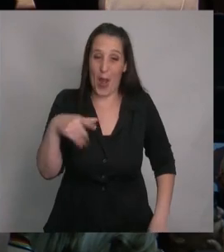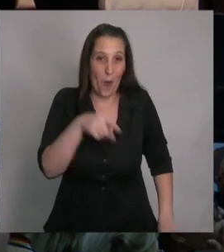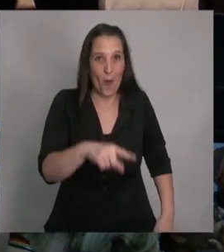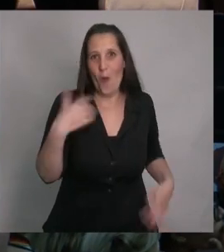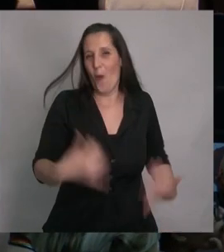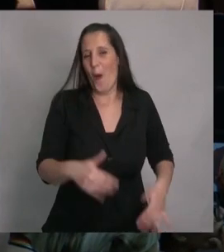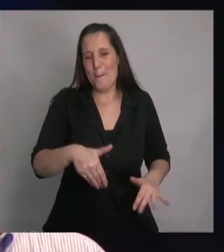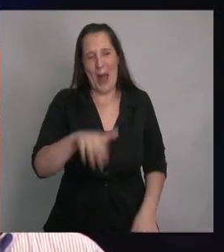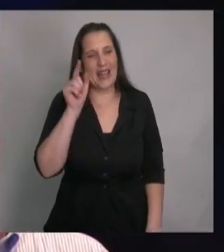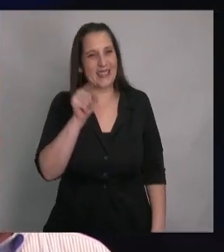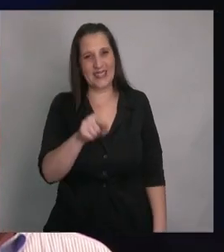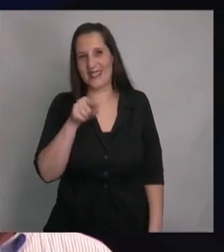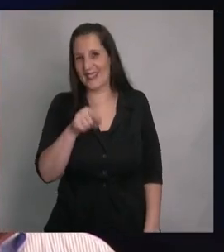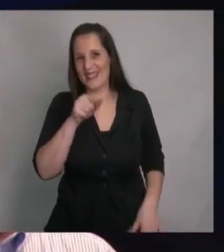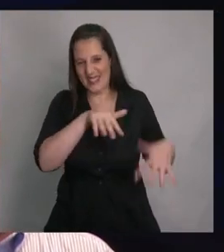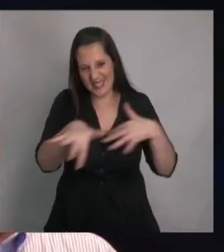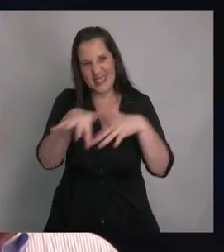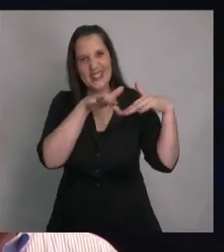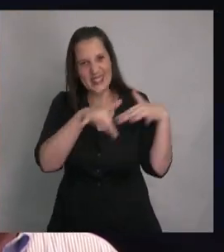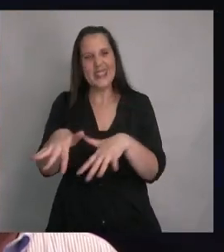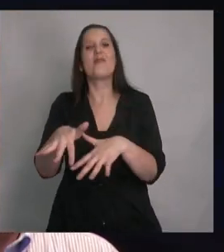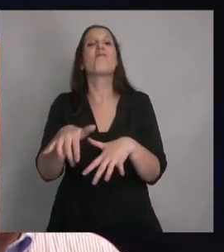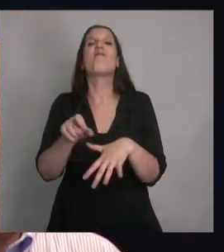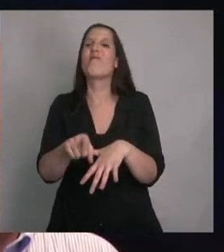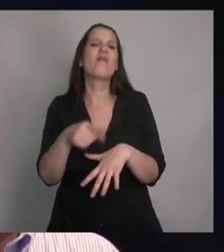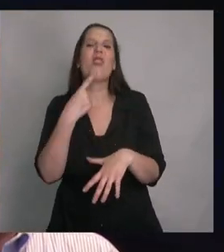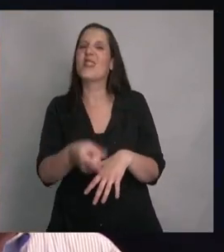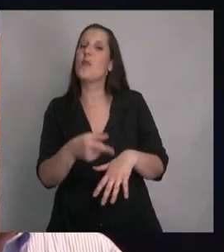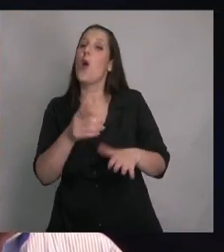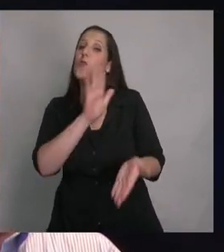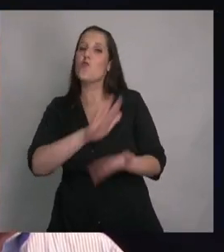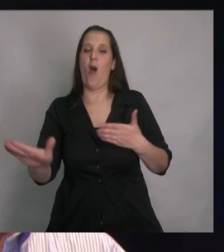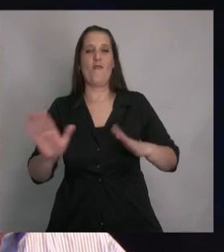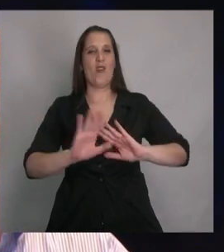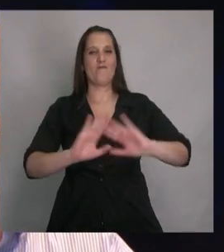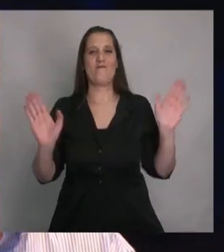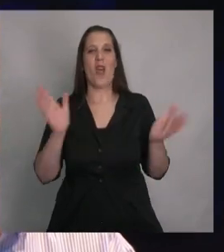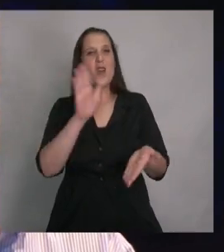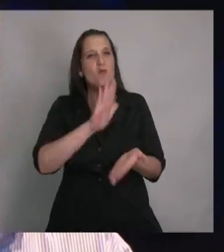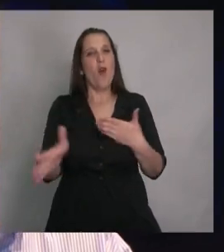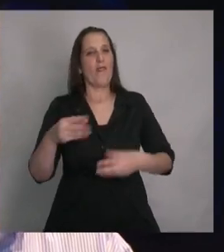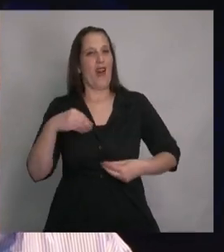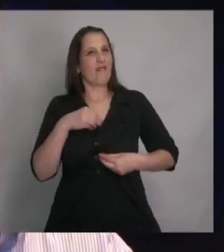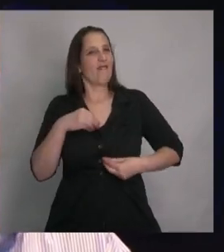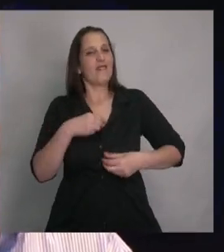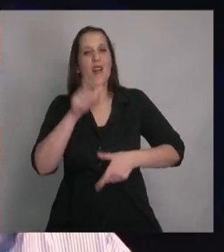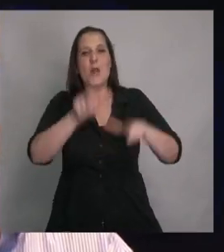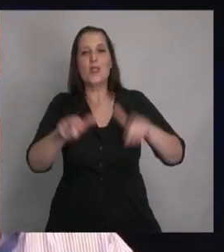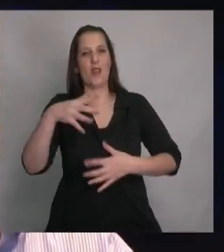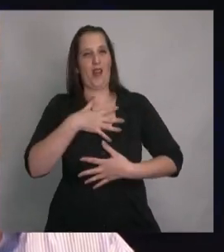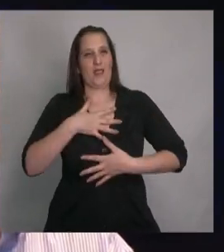lo que nosotros llamamos una nueva subjetividad unas nuevas sensibilidades